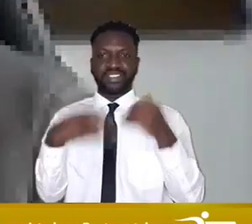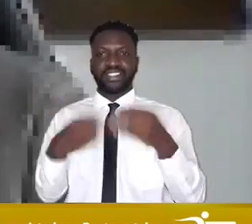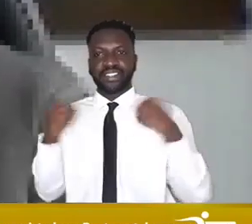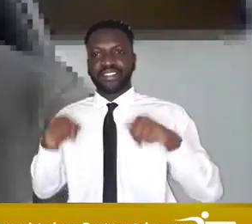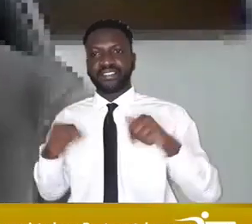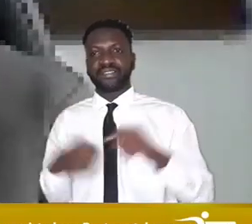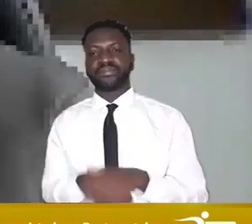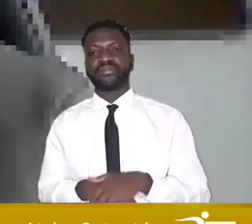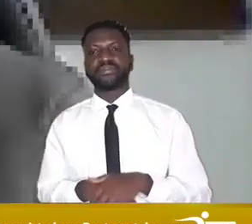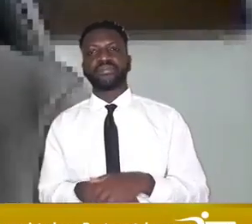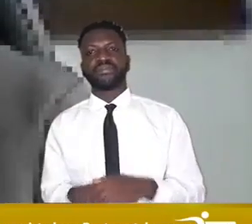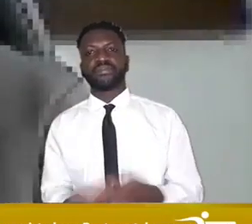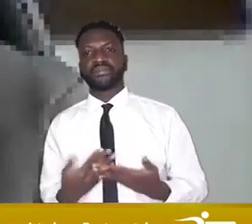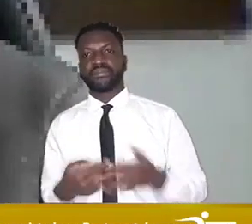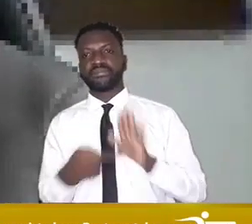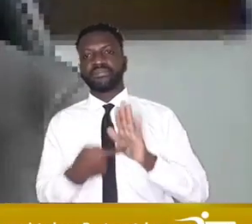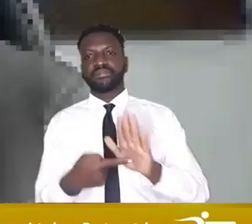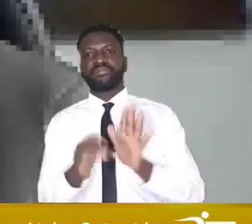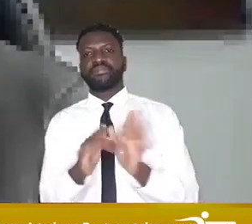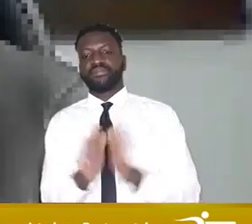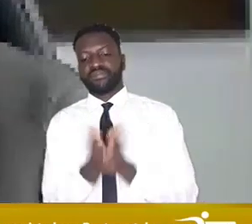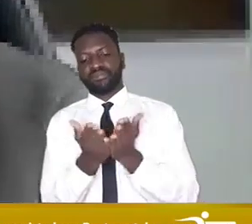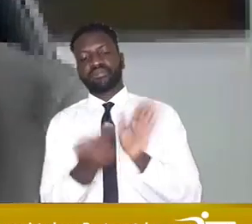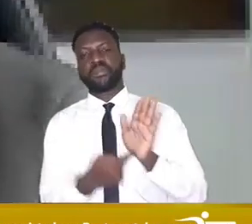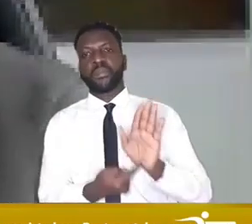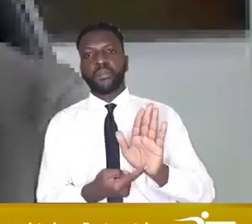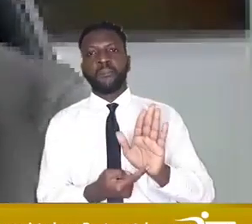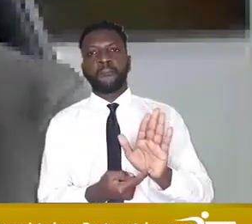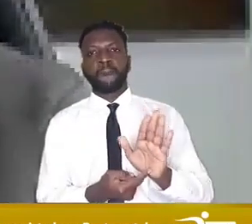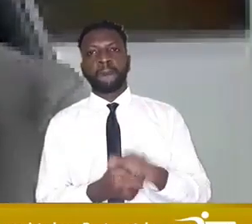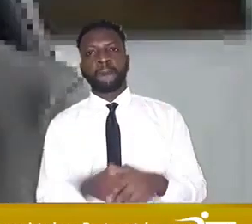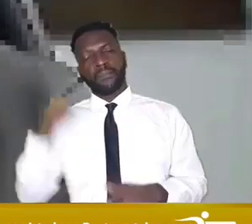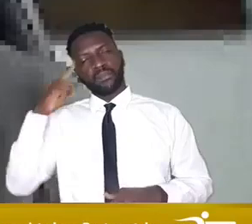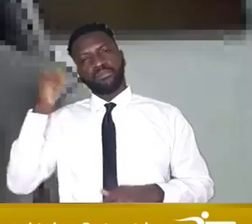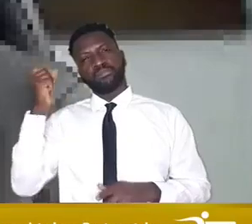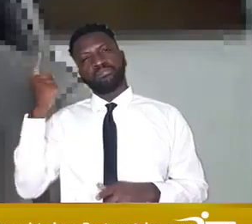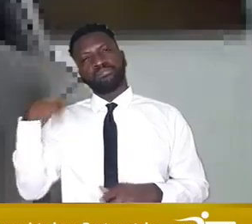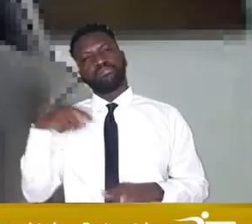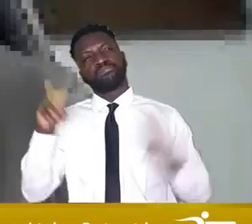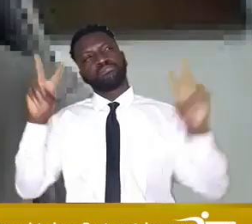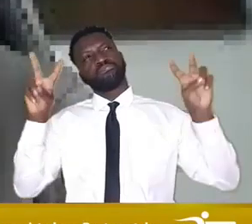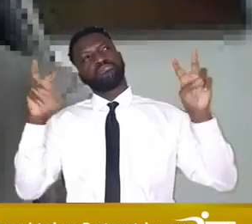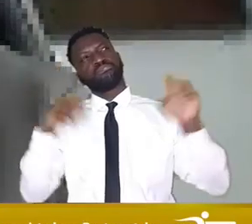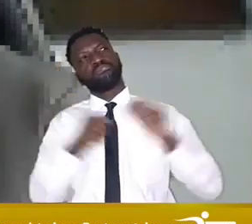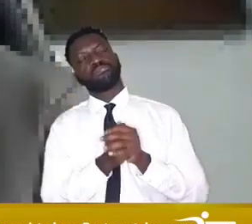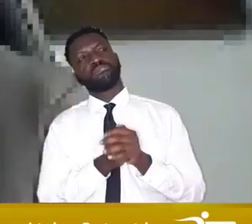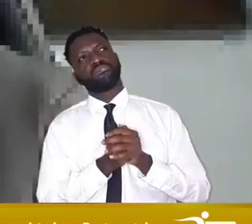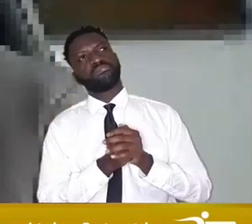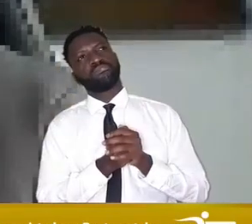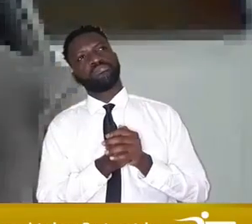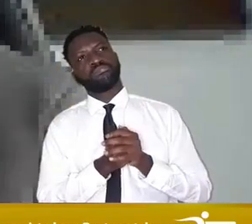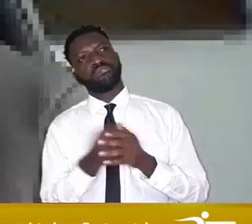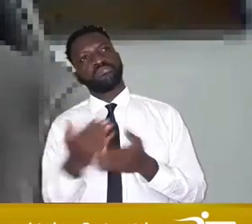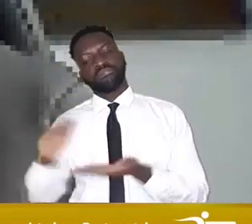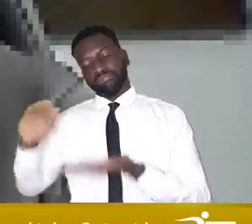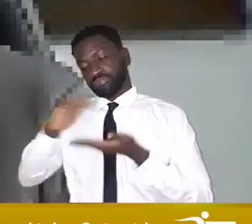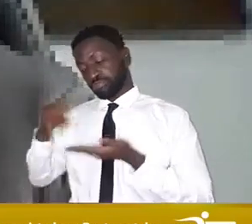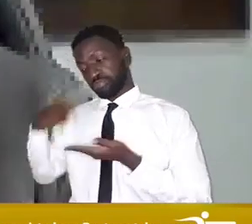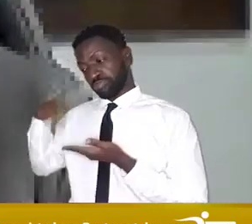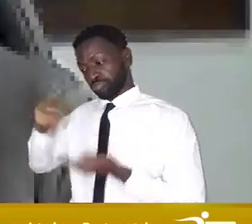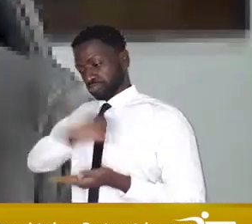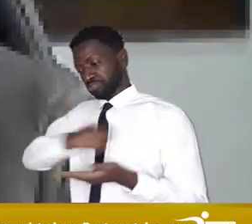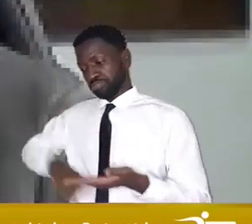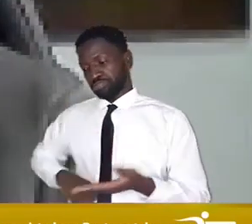Vamos a mirar la palabra de Dios. Yo he pensado en un tema que creo que me dio el Señor.